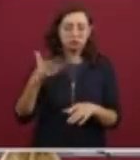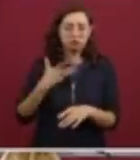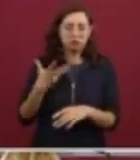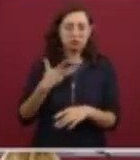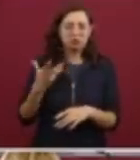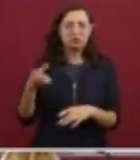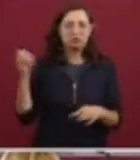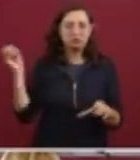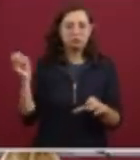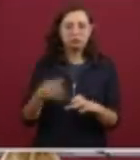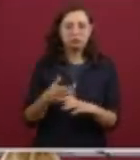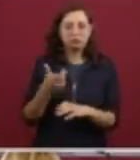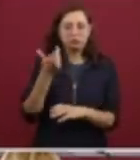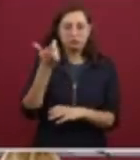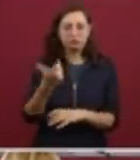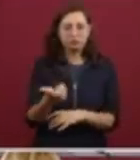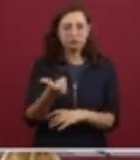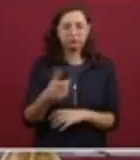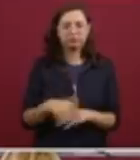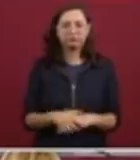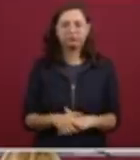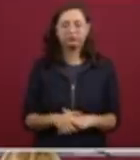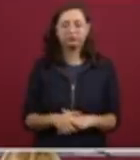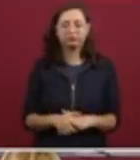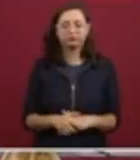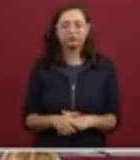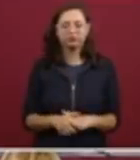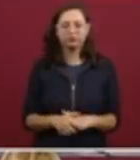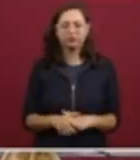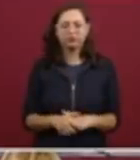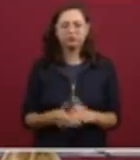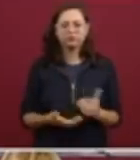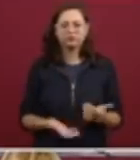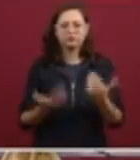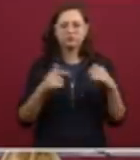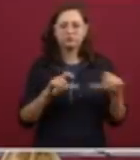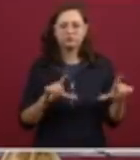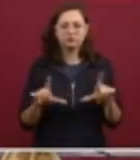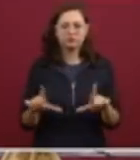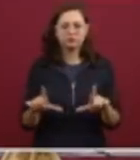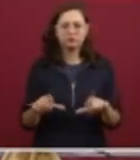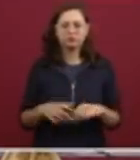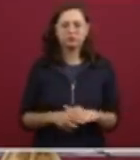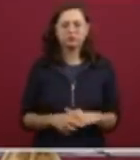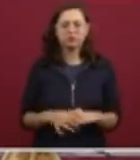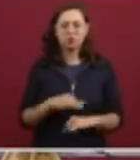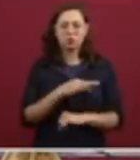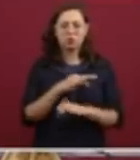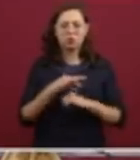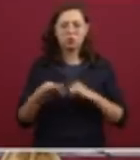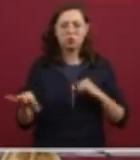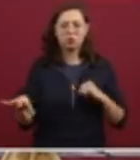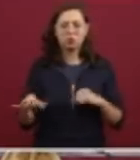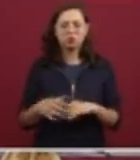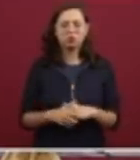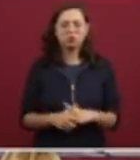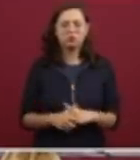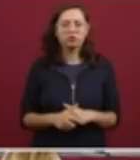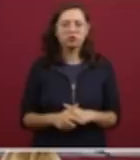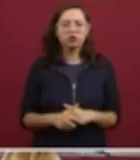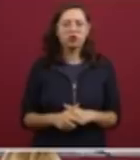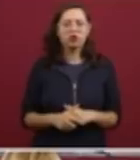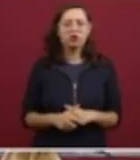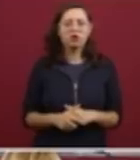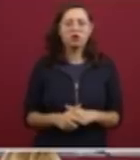este programa. Y nada más, la siguiente lámina, para finalizar. Tenemos un